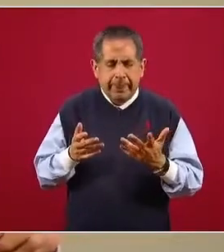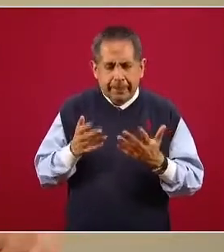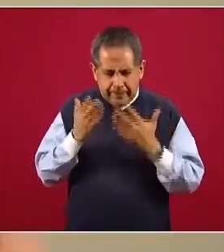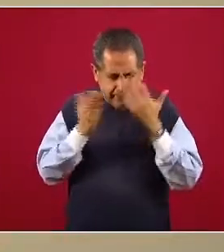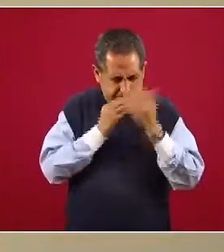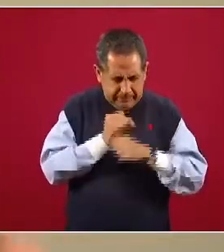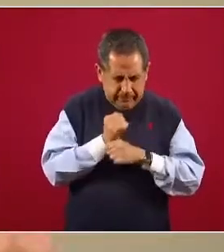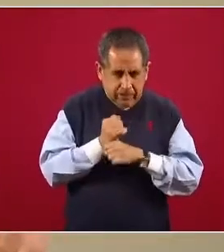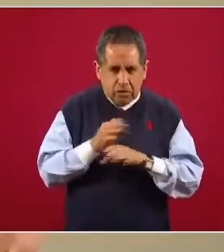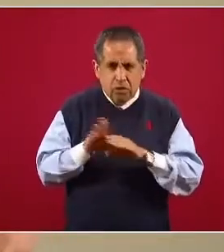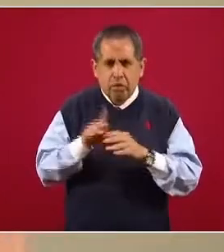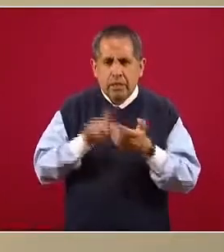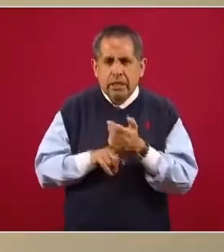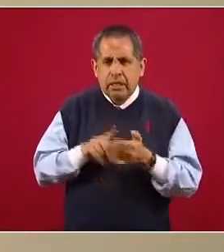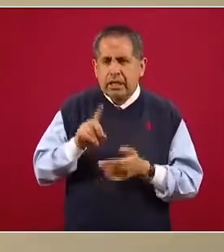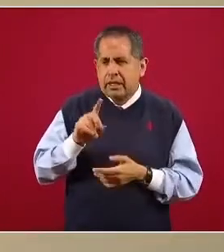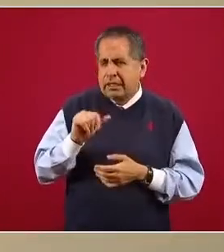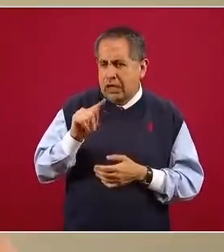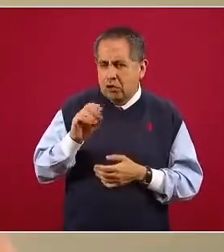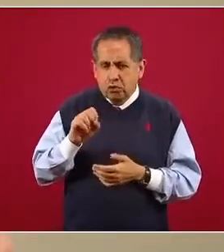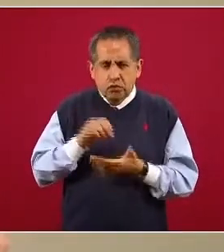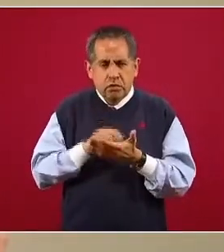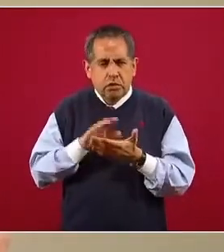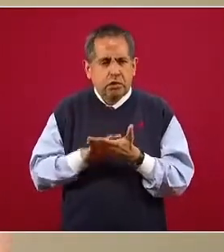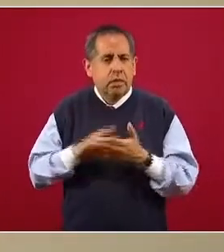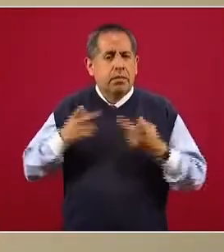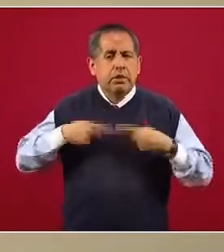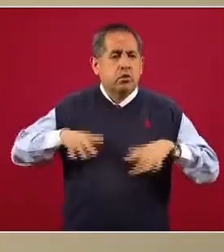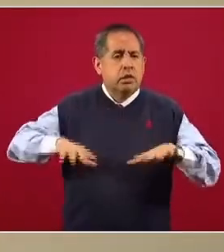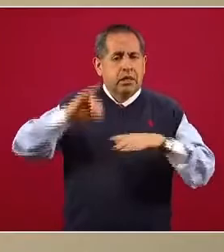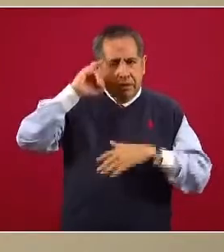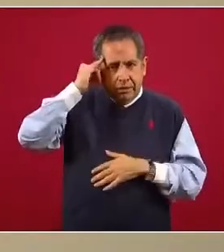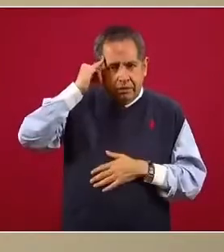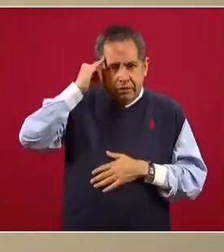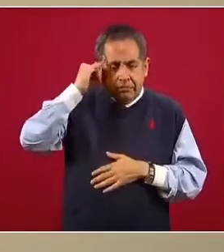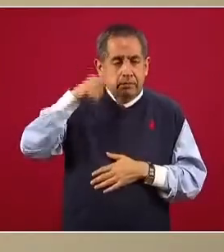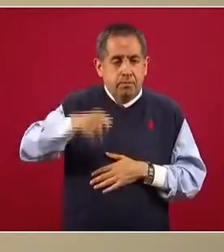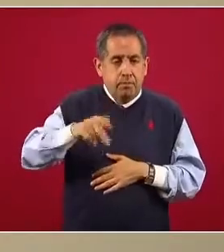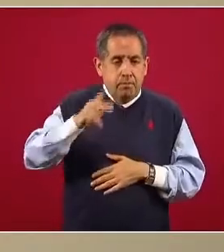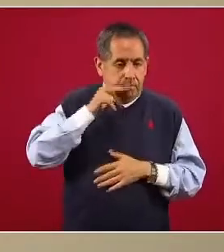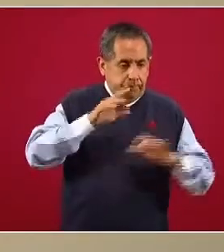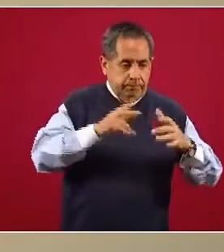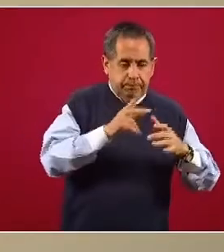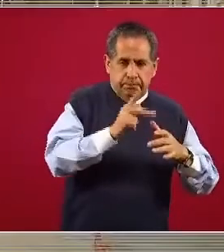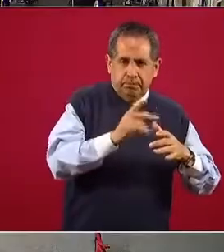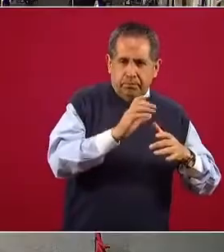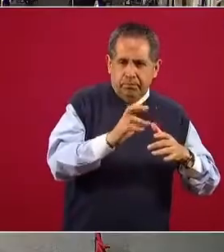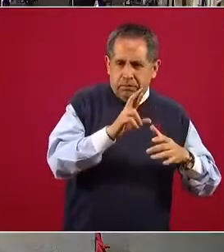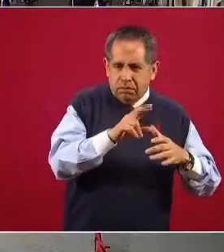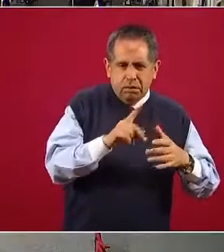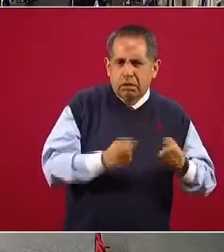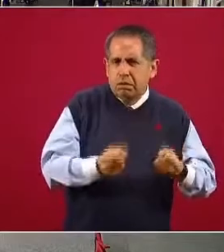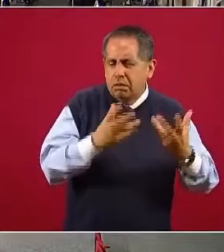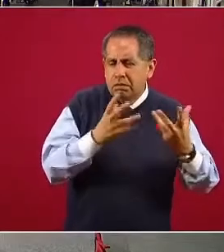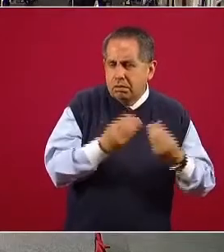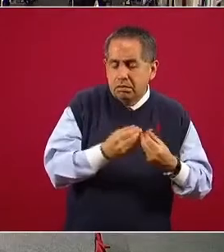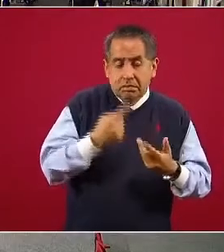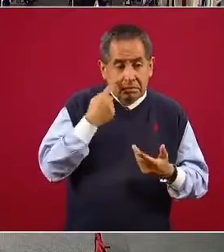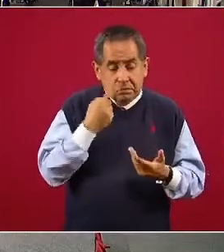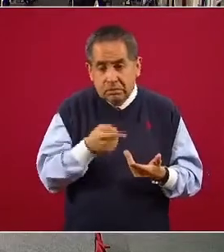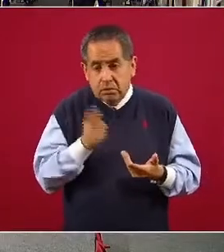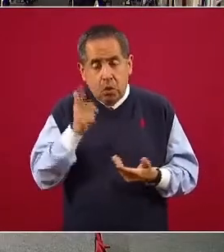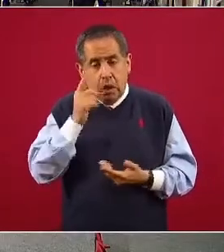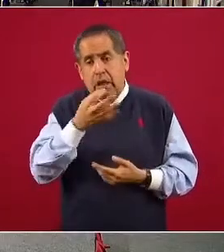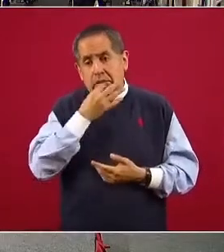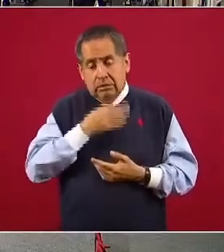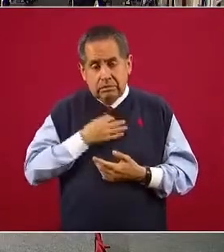estudio rápidamente sobre la base de datos de la población indígena que ha tenido acceso a pruebas PCR. Y hay datos que